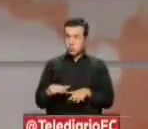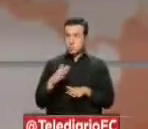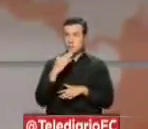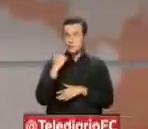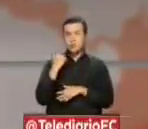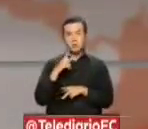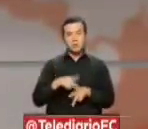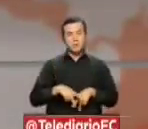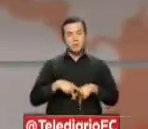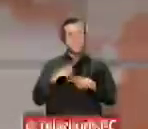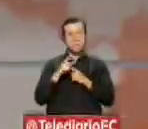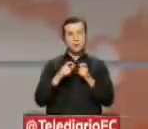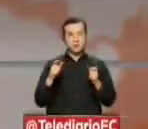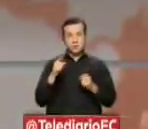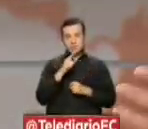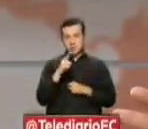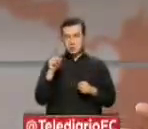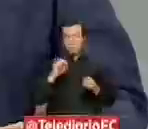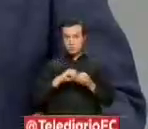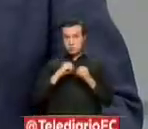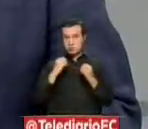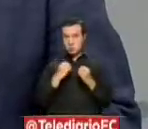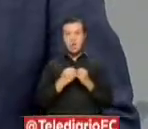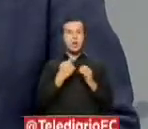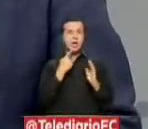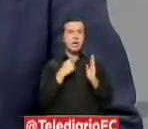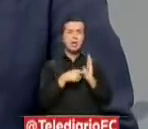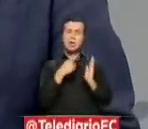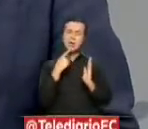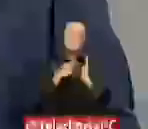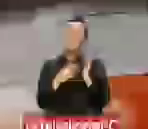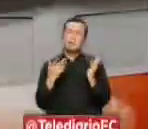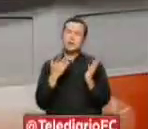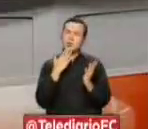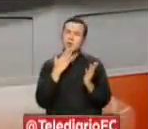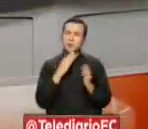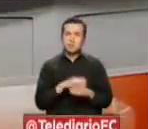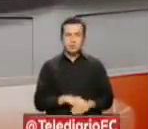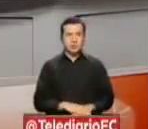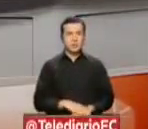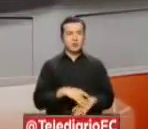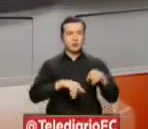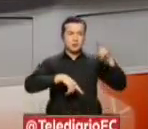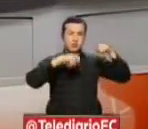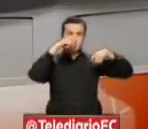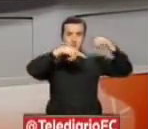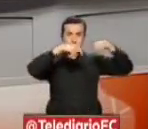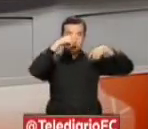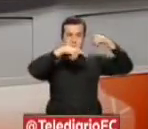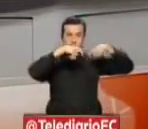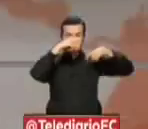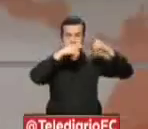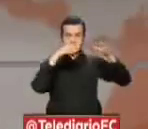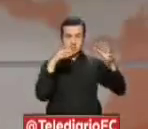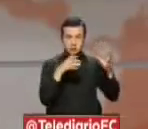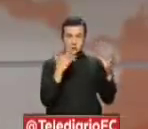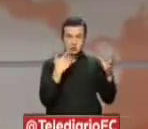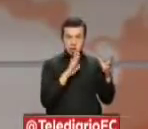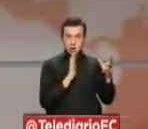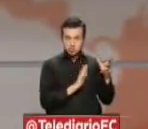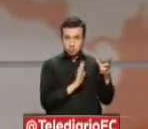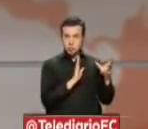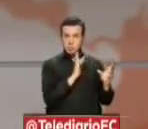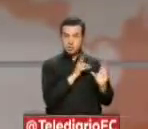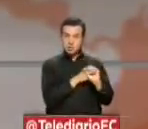mejorar la vida de las personas que integran las organizaciones. Denos ejemplos de que esto es posible. Tenemos cooperativas de ahorro y crédito que ya